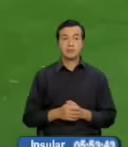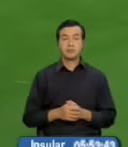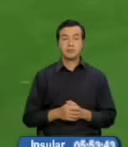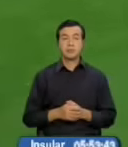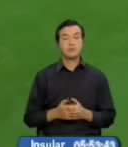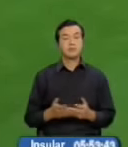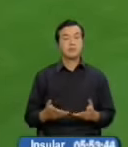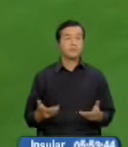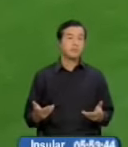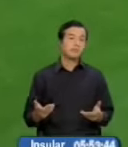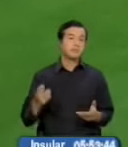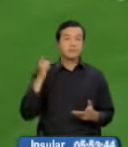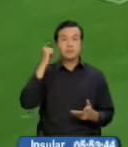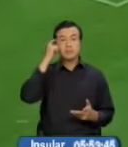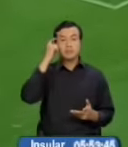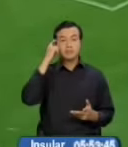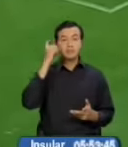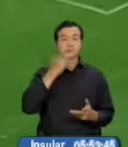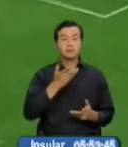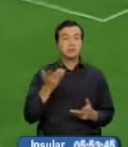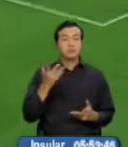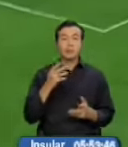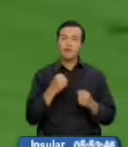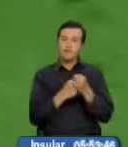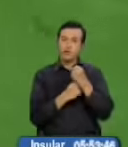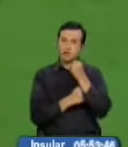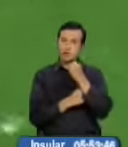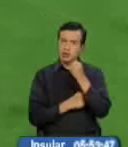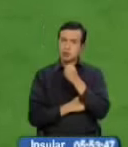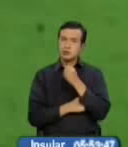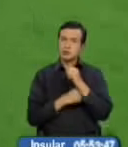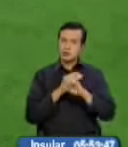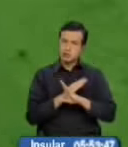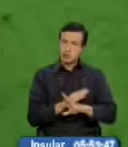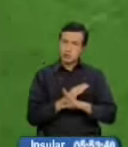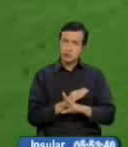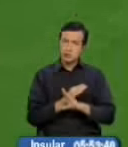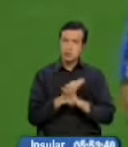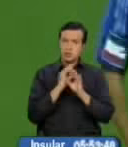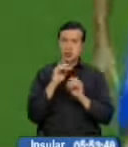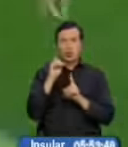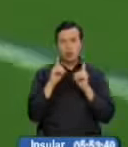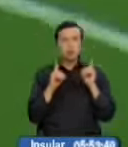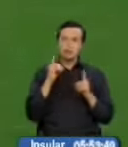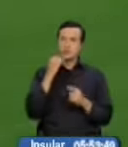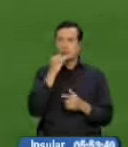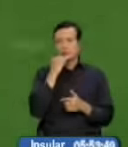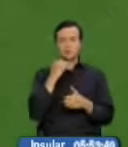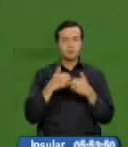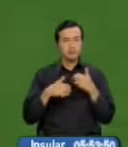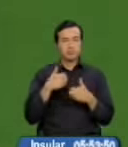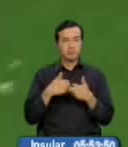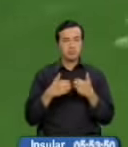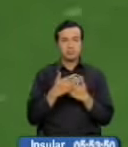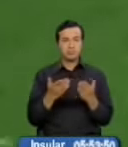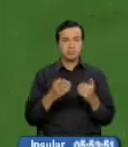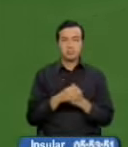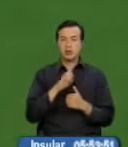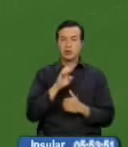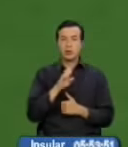Circunstancias que no le permiten fortalecer una línea defensiva que tiene ciertos altibajos.